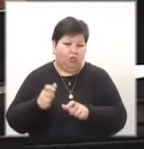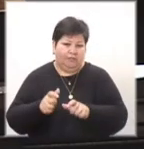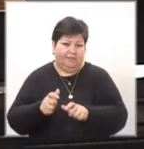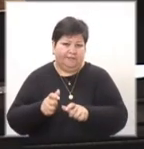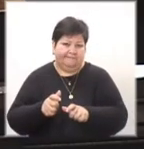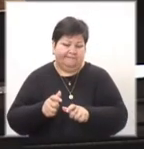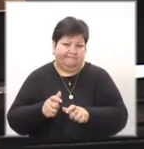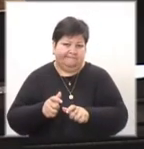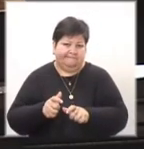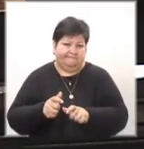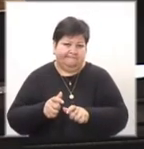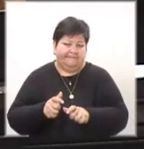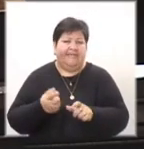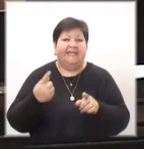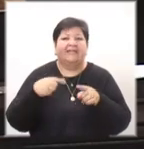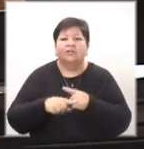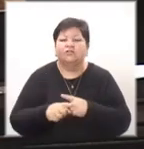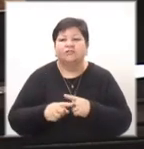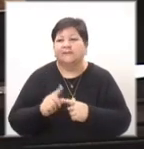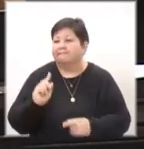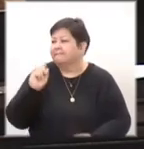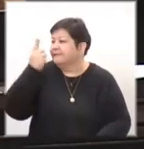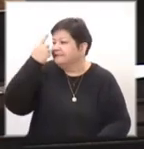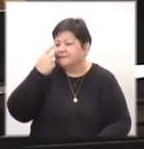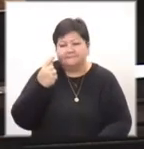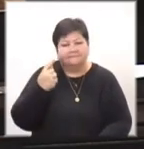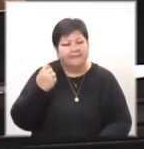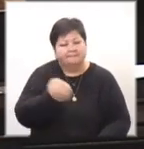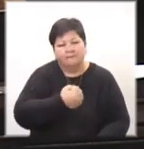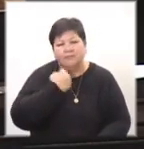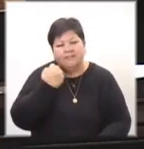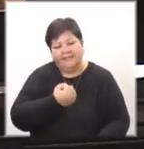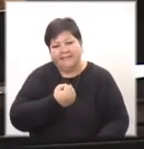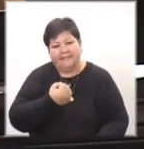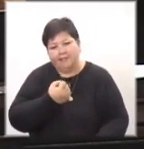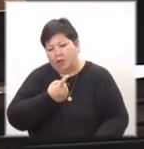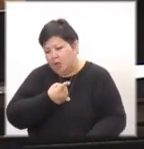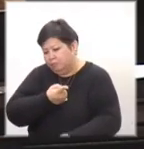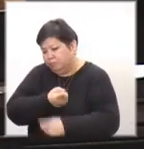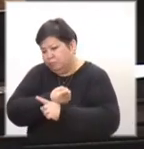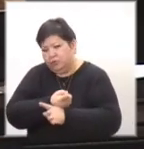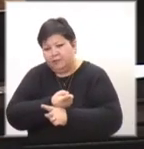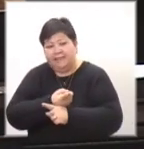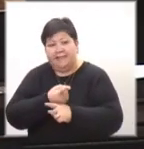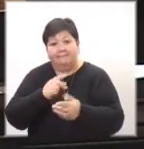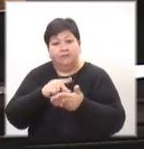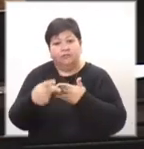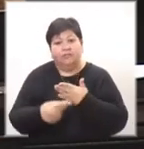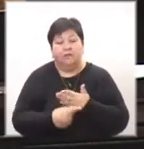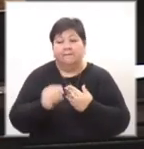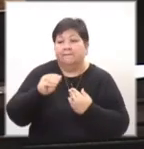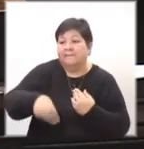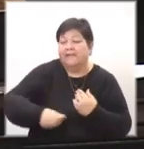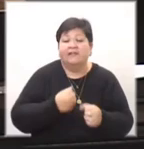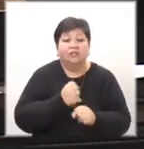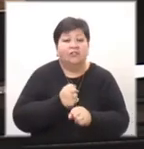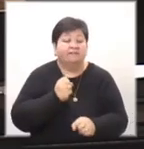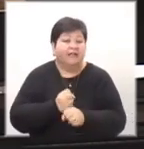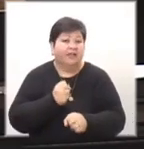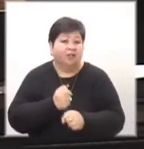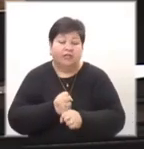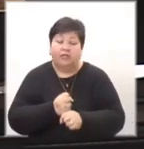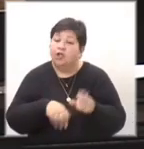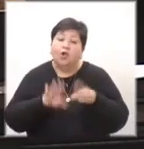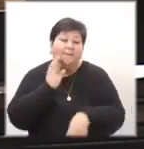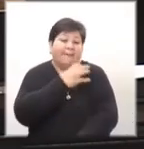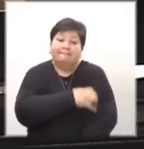es uno de los principales puntos por los cuales nos oponemos a este proyecto. En esta reforma pierden los trabajadores y en mayor medida los más pobres